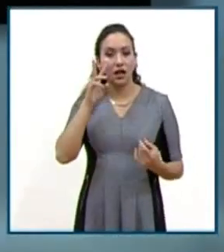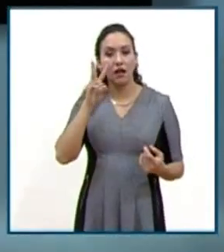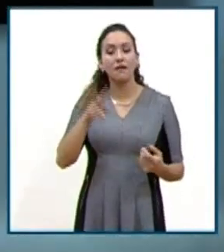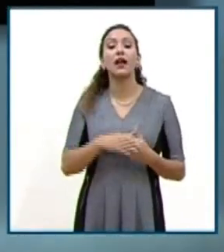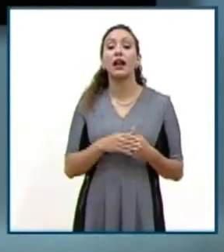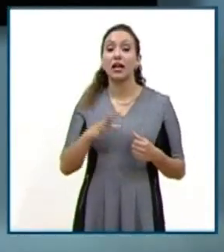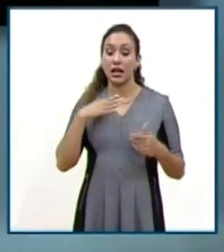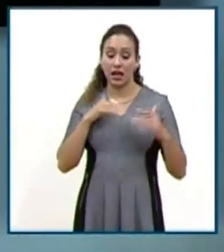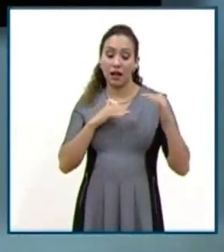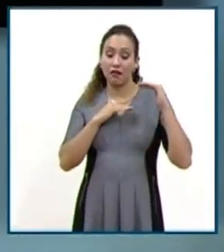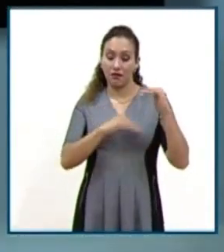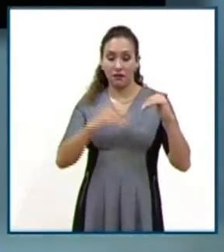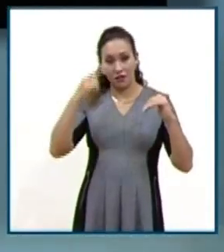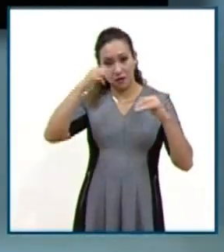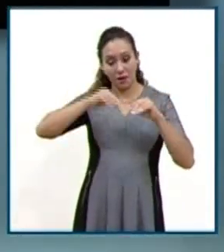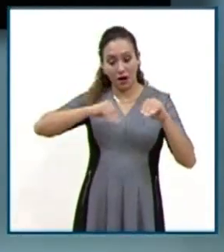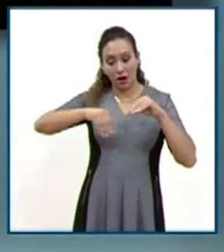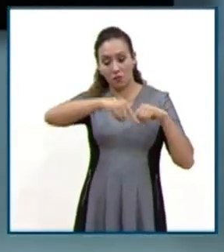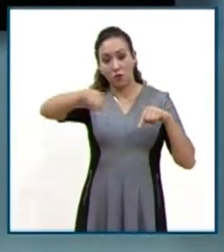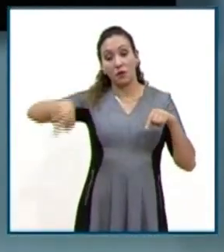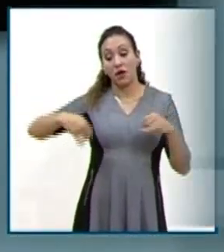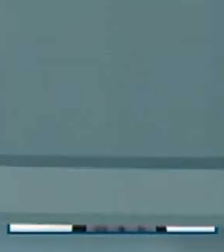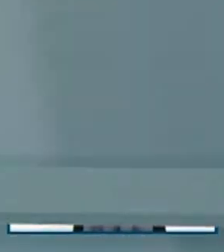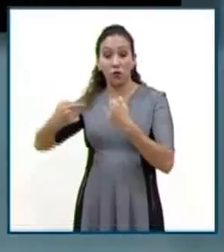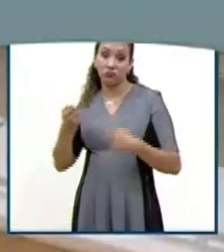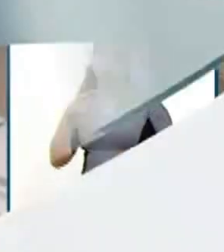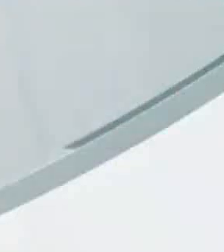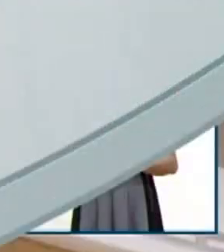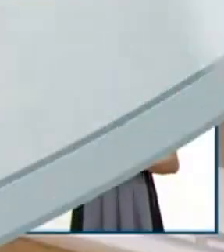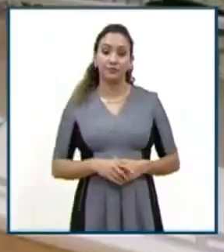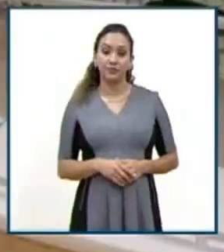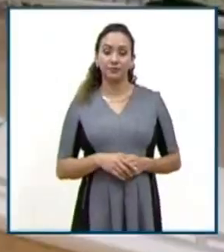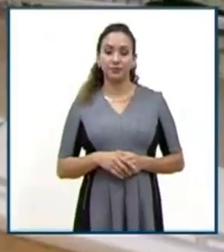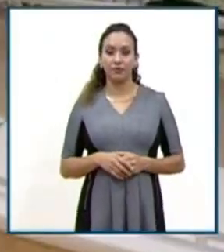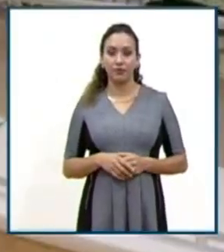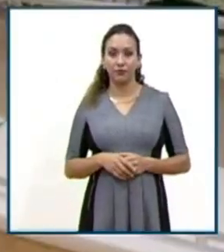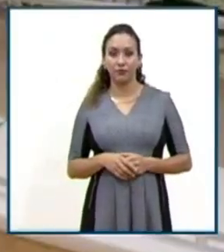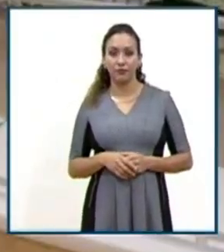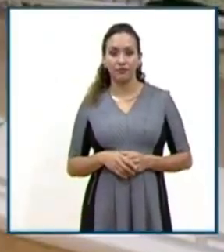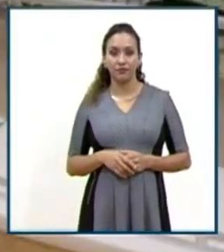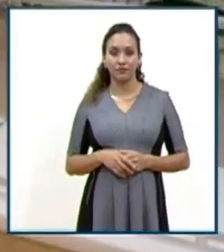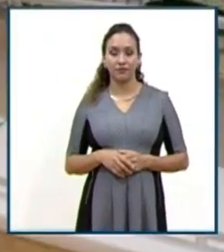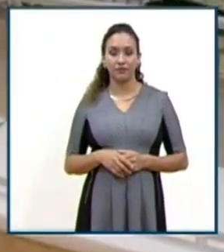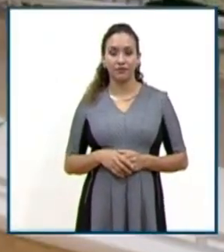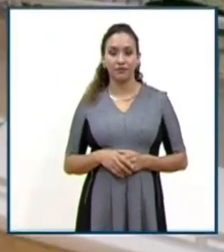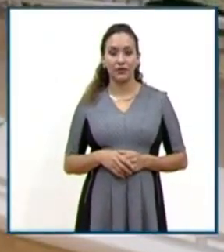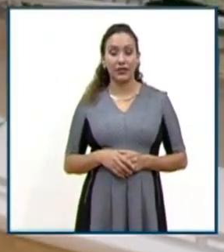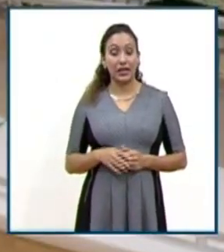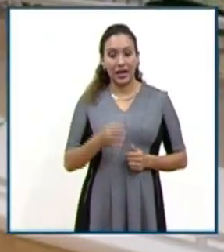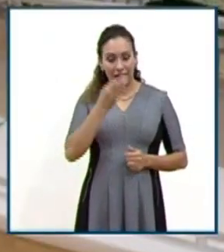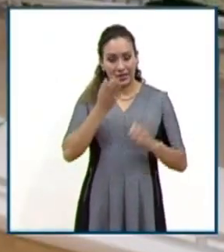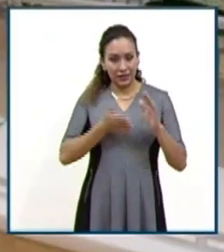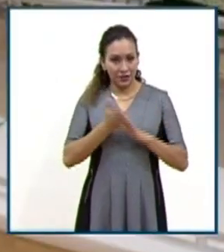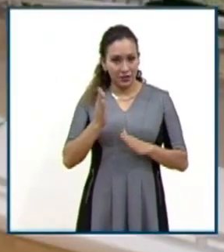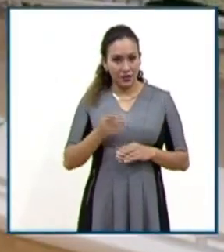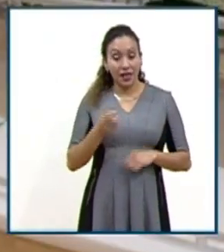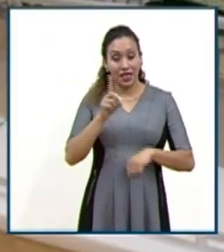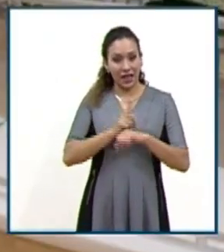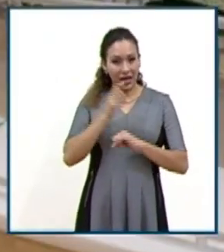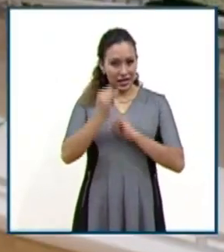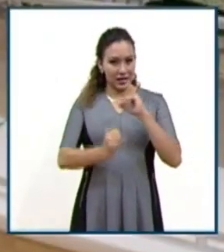sido históricamente discriminados por su género. Las inscripciones estarán abiertas hasta hoy en el sitio web de la